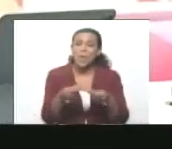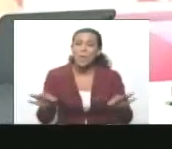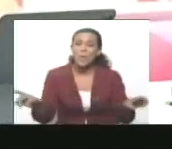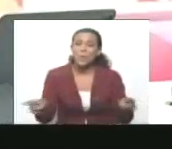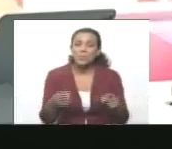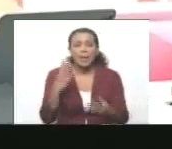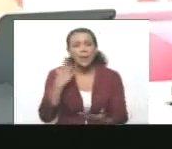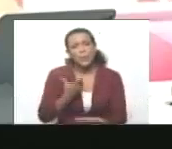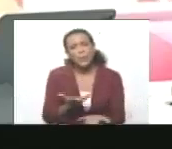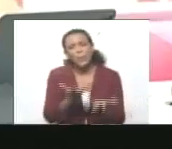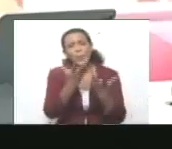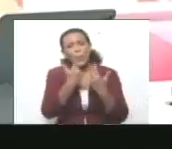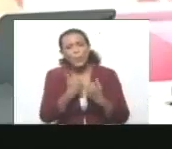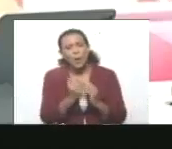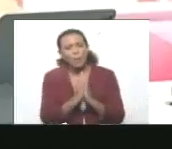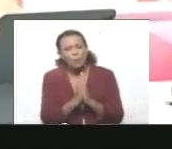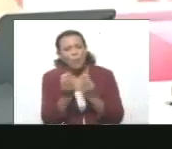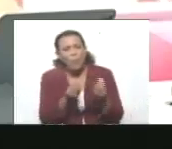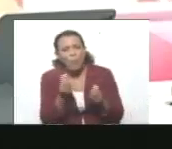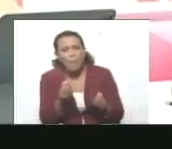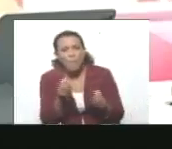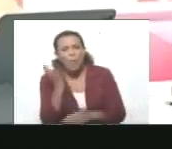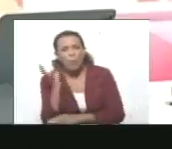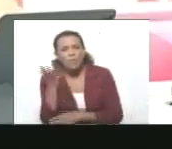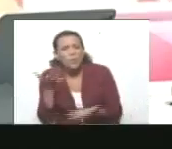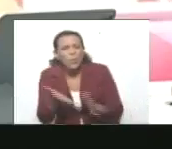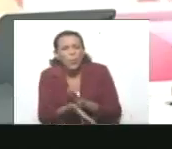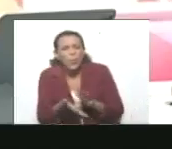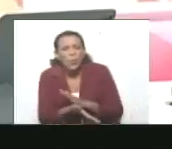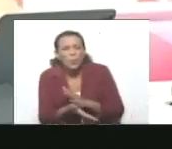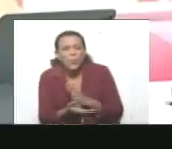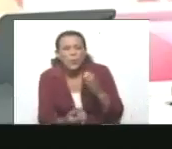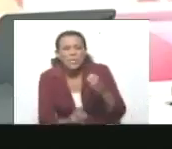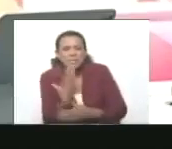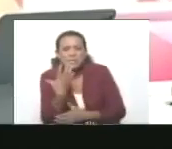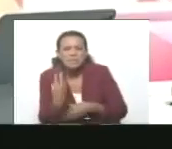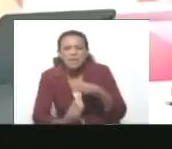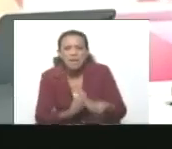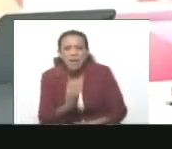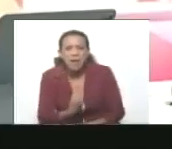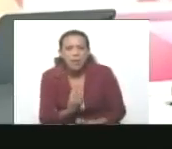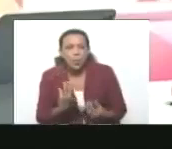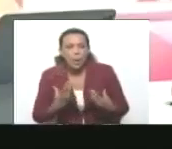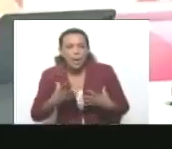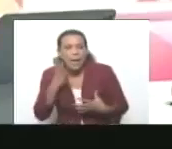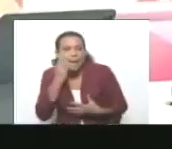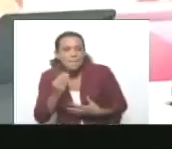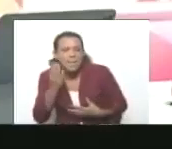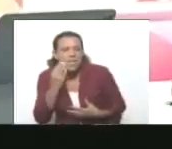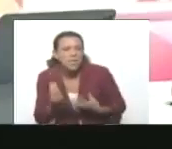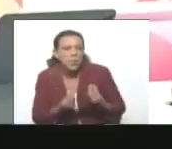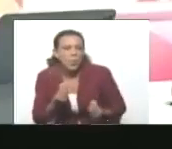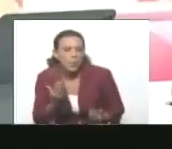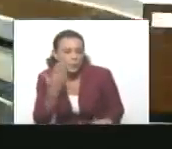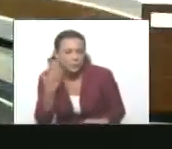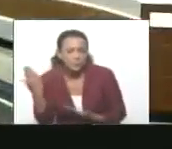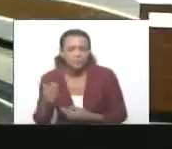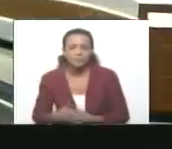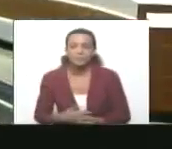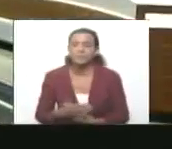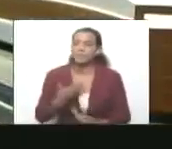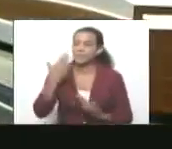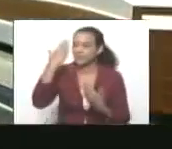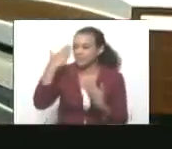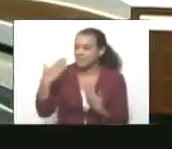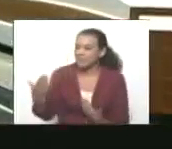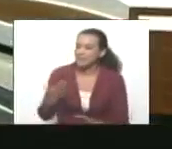me gustaría que me contaras cómo estuvo ese congreso, qué cosas hicieron, qué han vivido ustedes en ese congreso. Bueno, presidente,